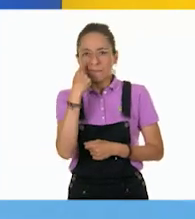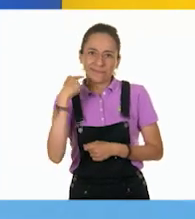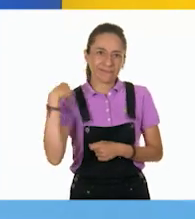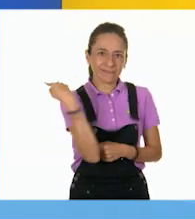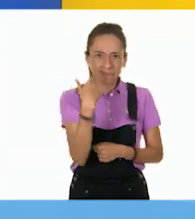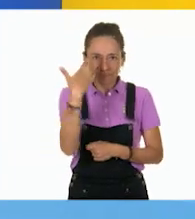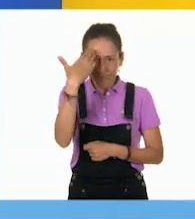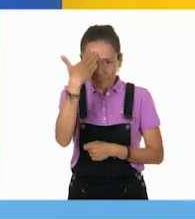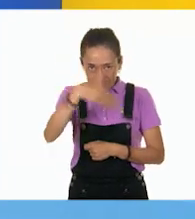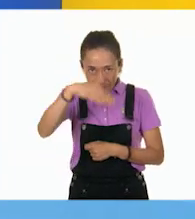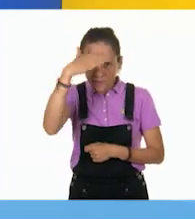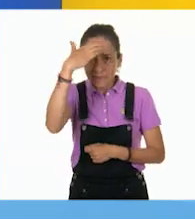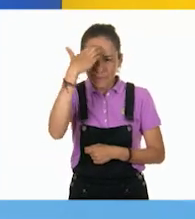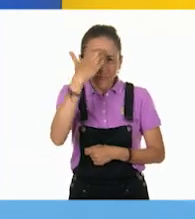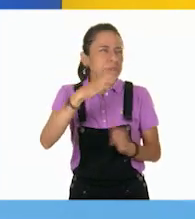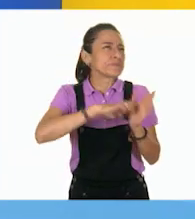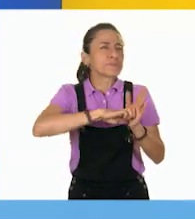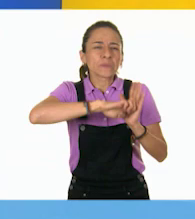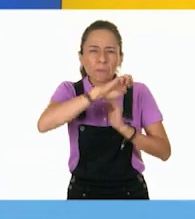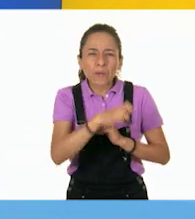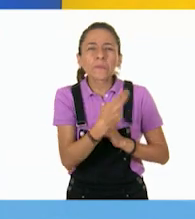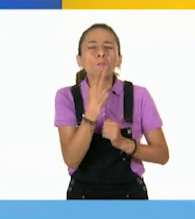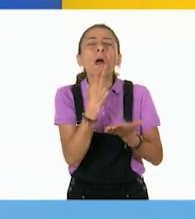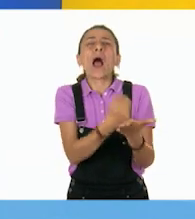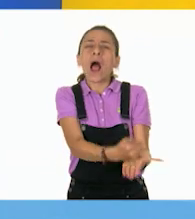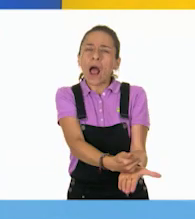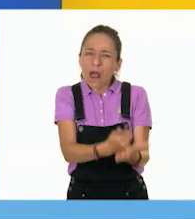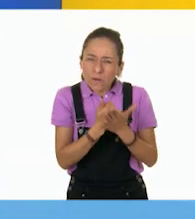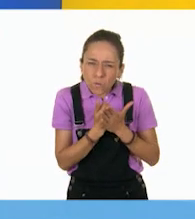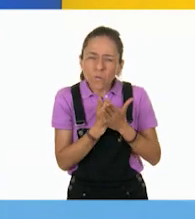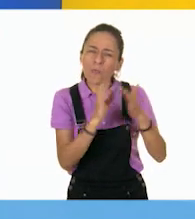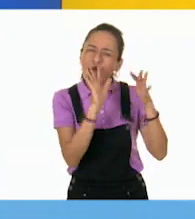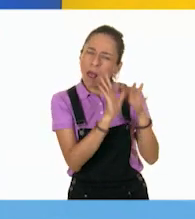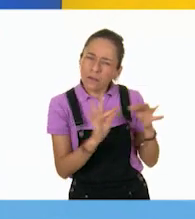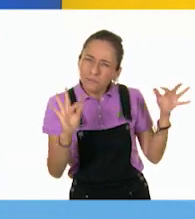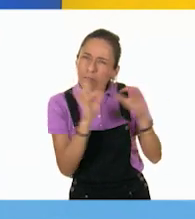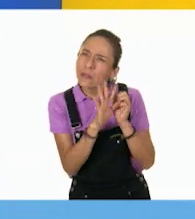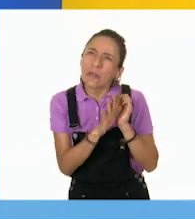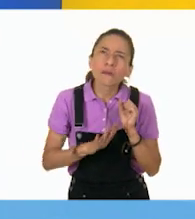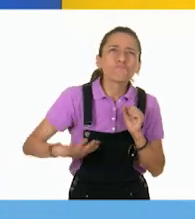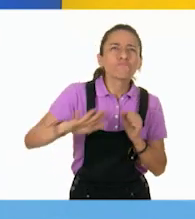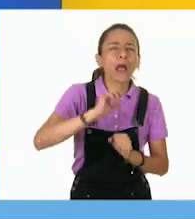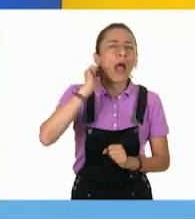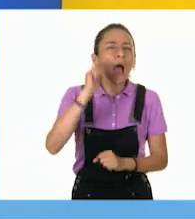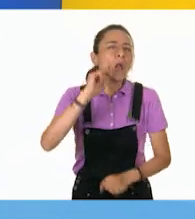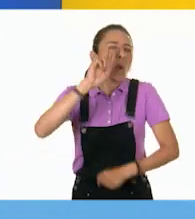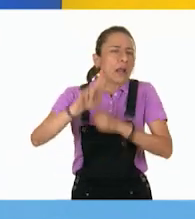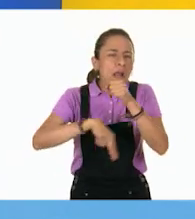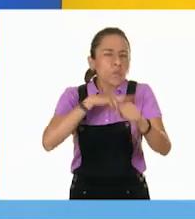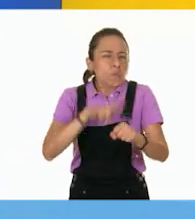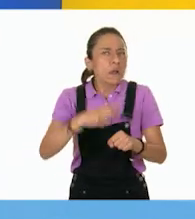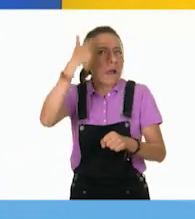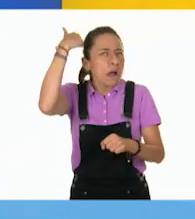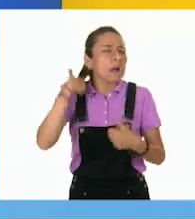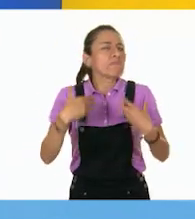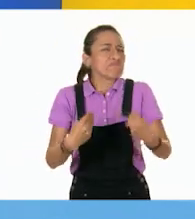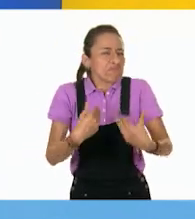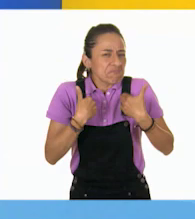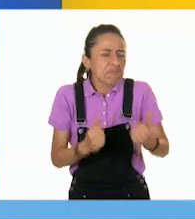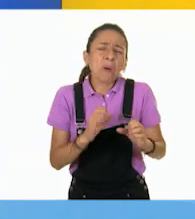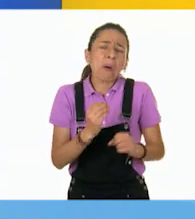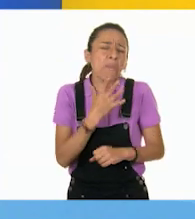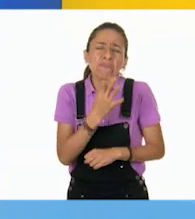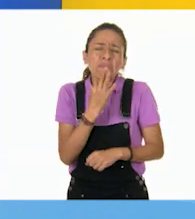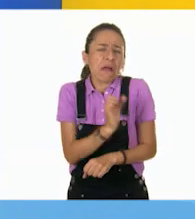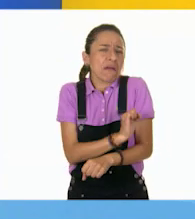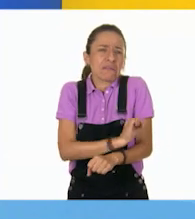por ejemplo, describir y comprender aspectos de la naturaleza, o porque son sencillas de entender y aplicar,